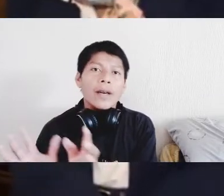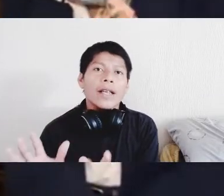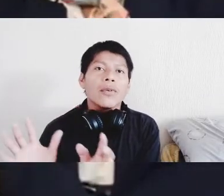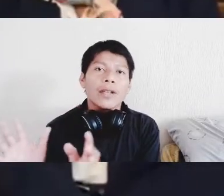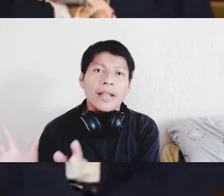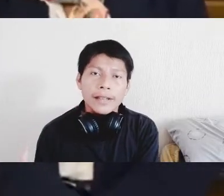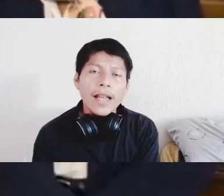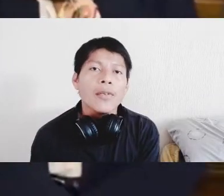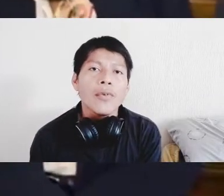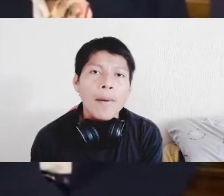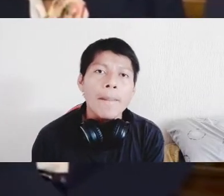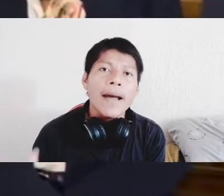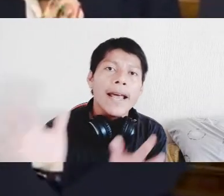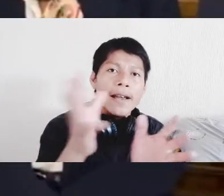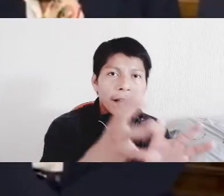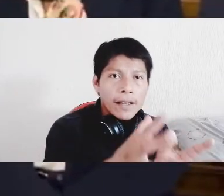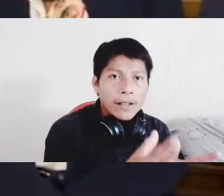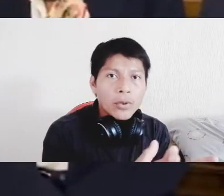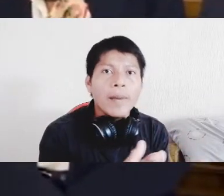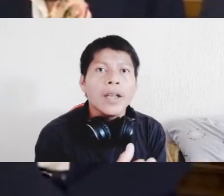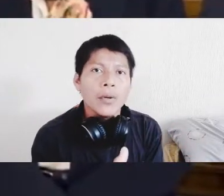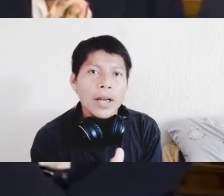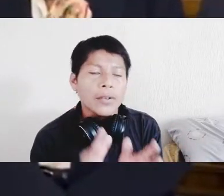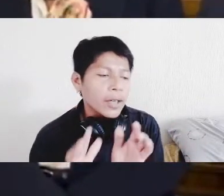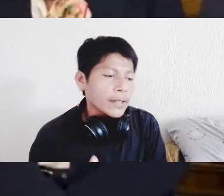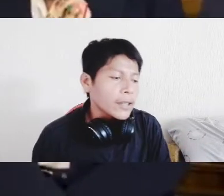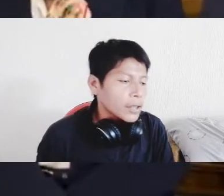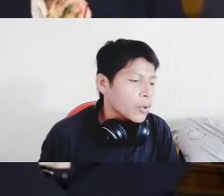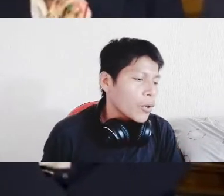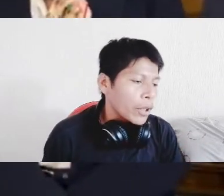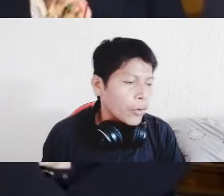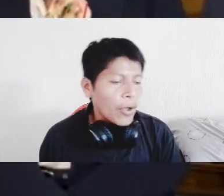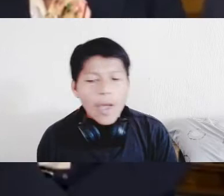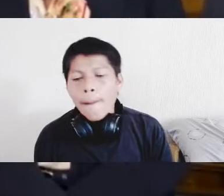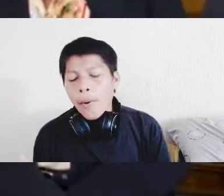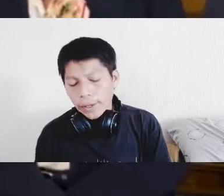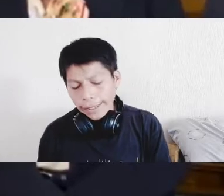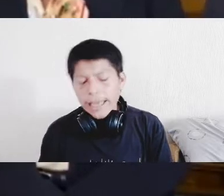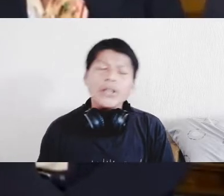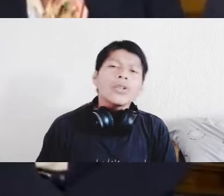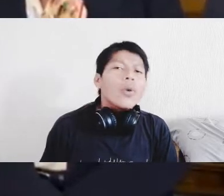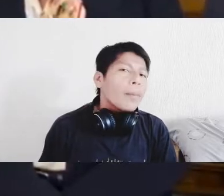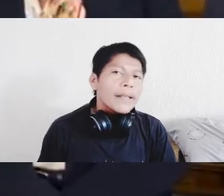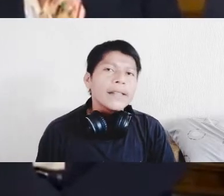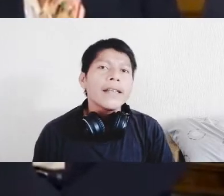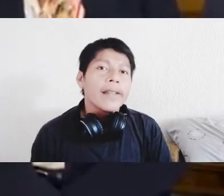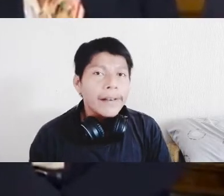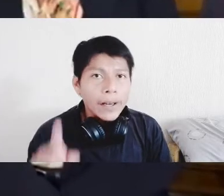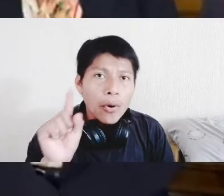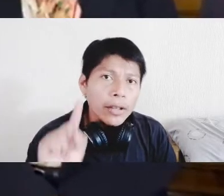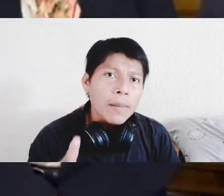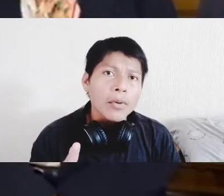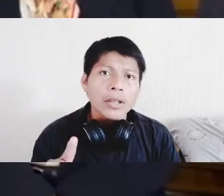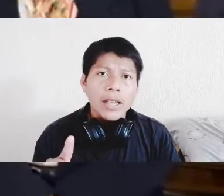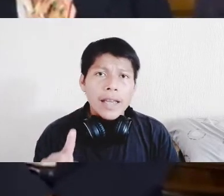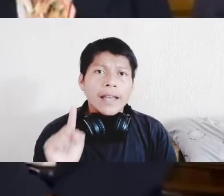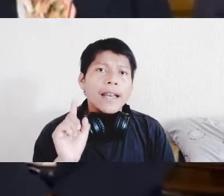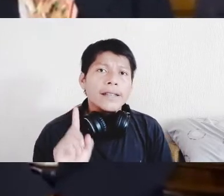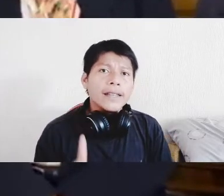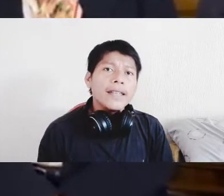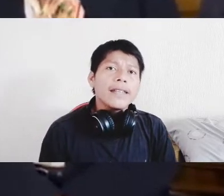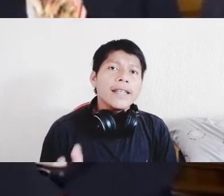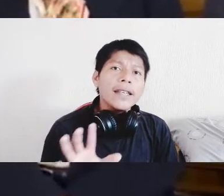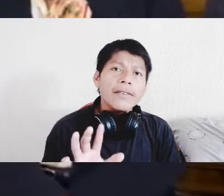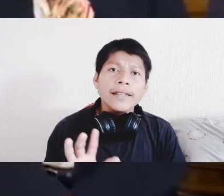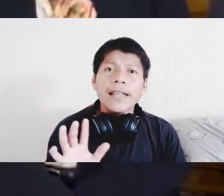al gobernador del estado para tomar el lugar de Olga Sánchez Cordero. ¿Por qué hizo esto el presidente? Recordemos que